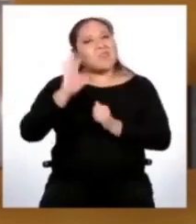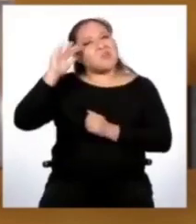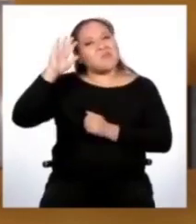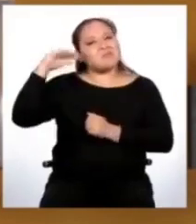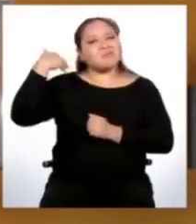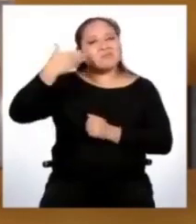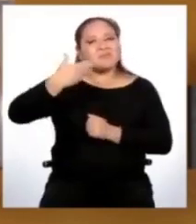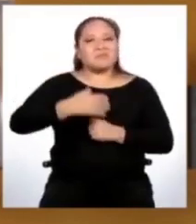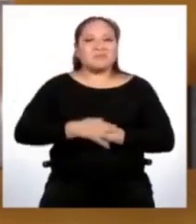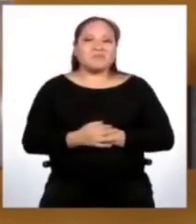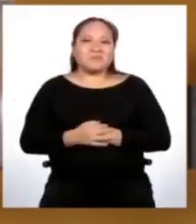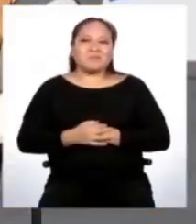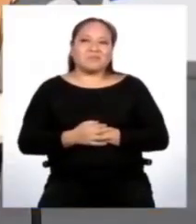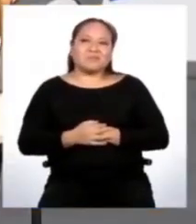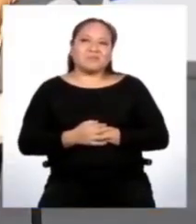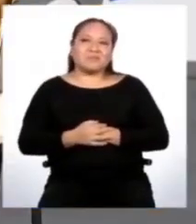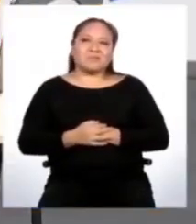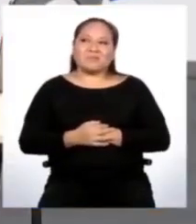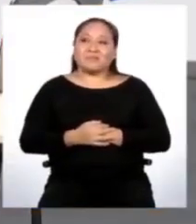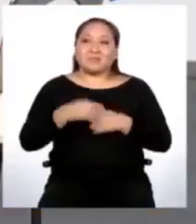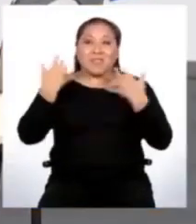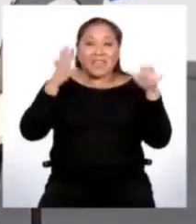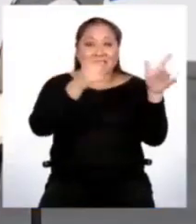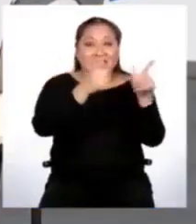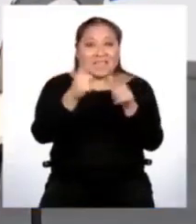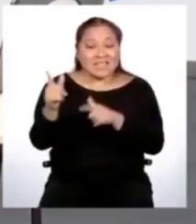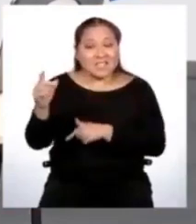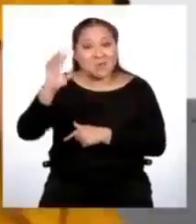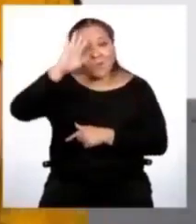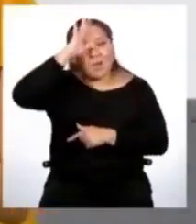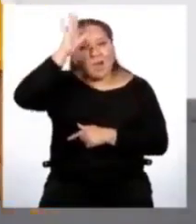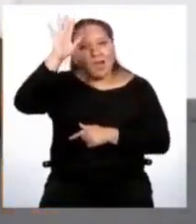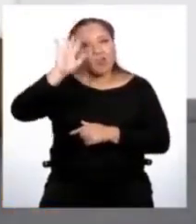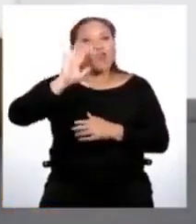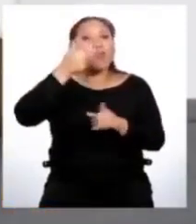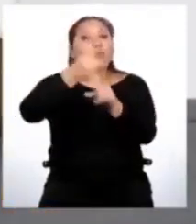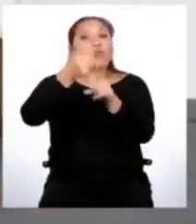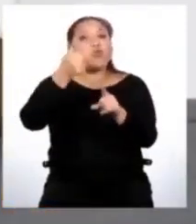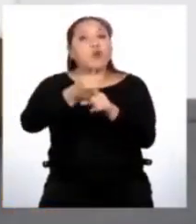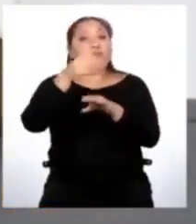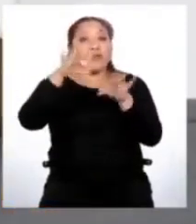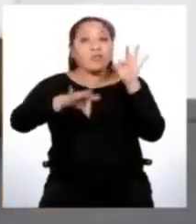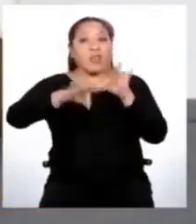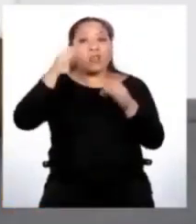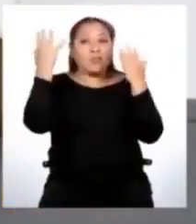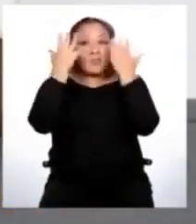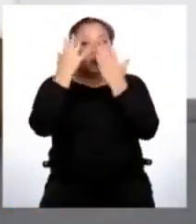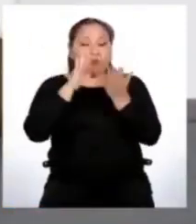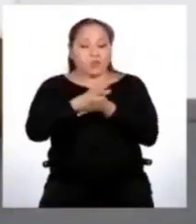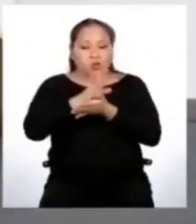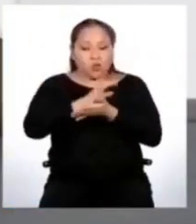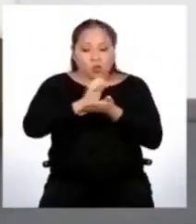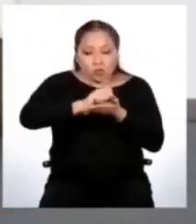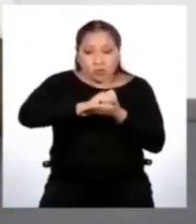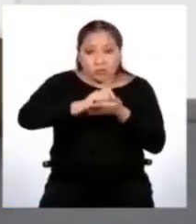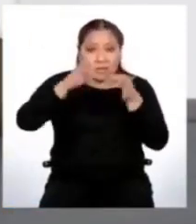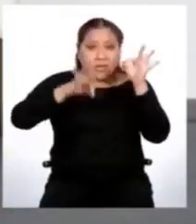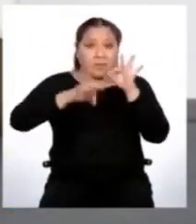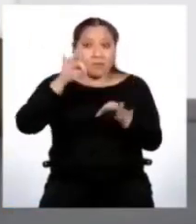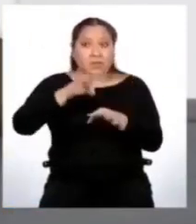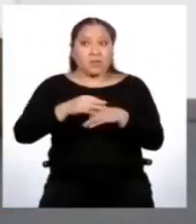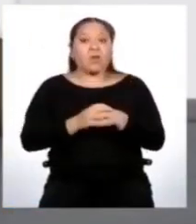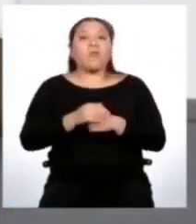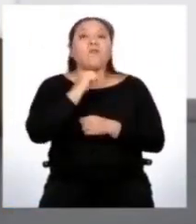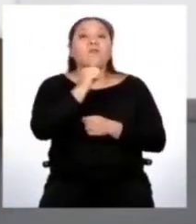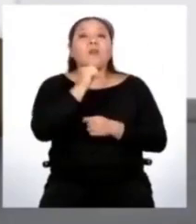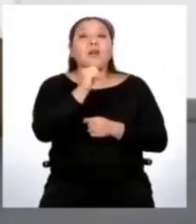pronto. Ya estás listo para crear tu propio teatro de sombras. Ten tu libreto a la mano. Solo hace